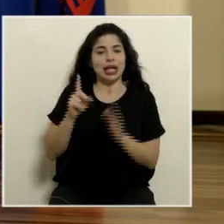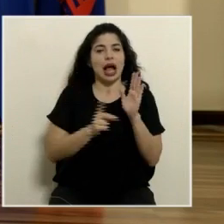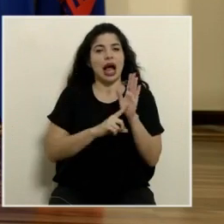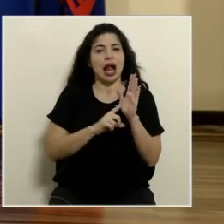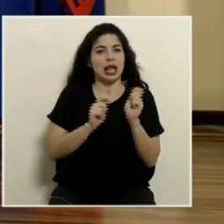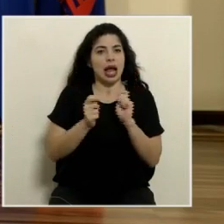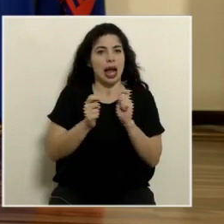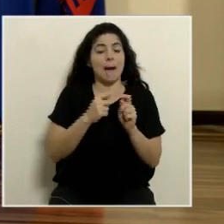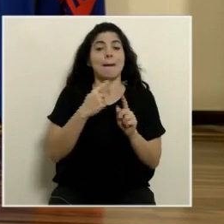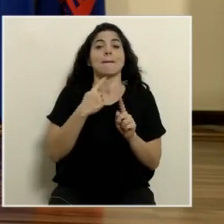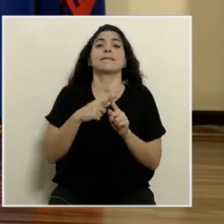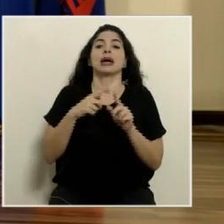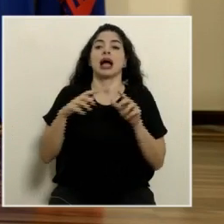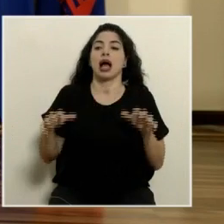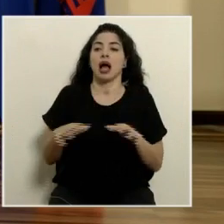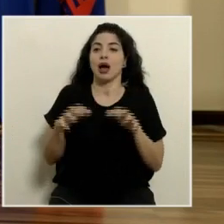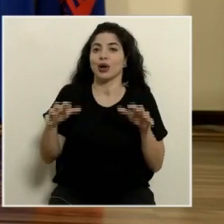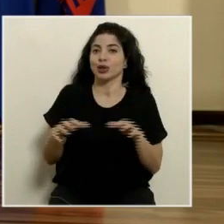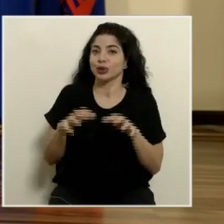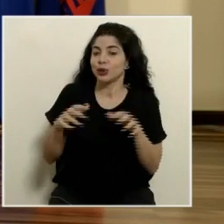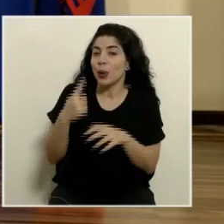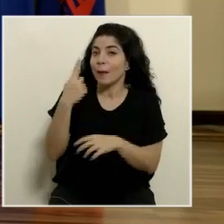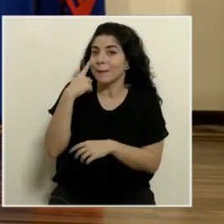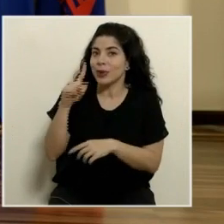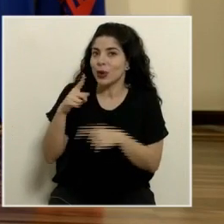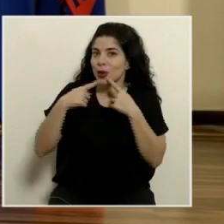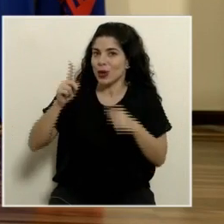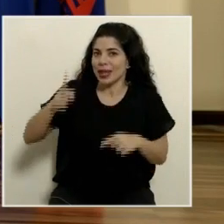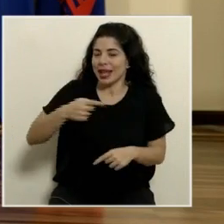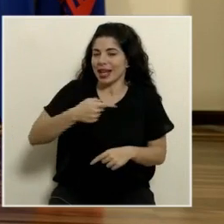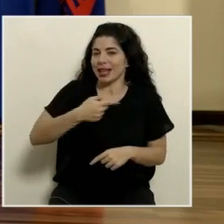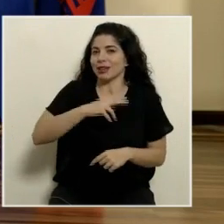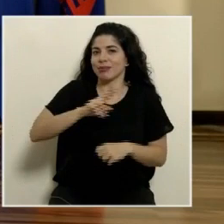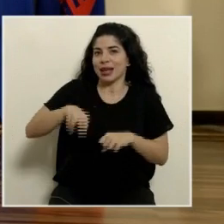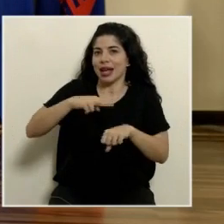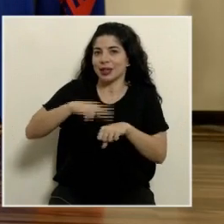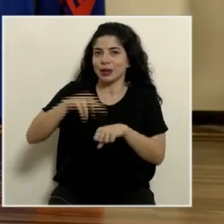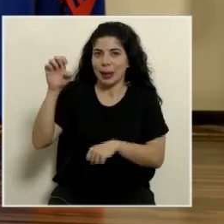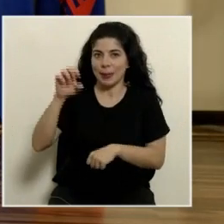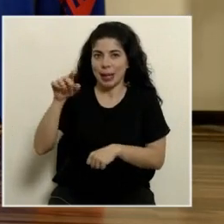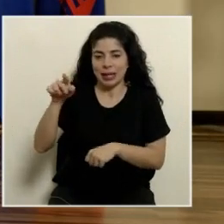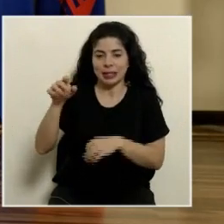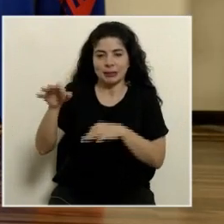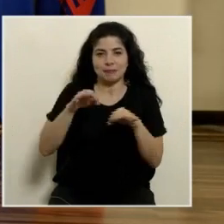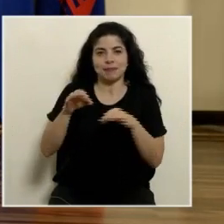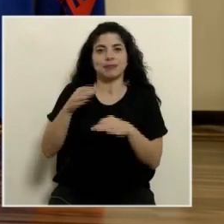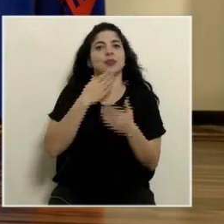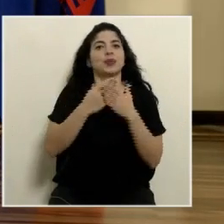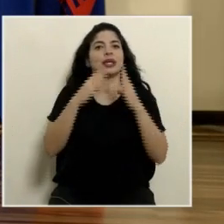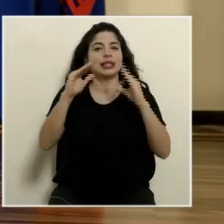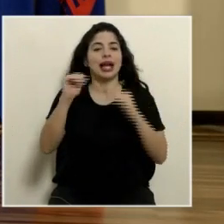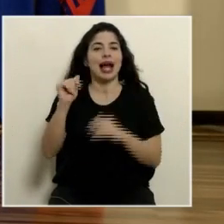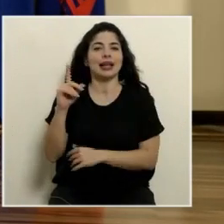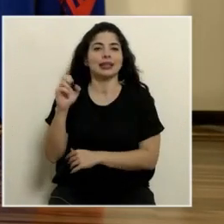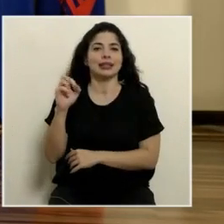y el fortalecimiento de las acciones en el marco del Decreto Nacional de Emergencias. Muy buenas tardes, don Alexander.